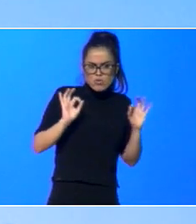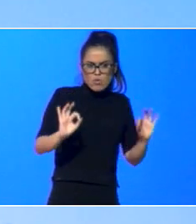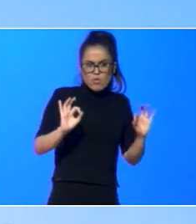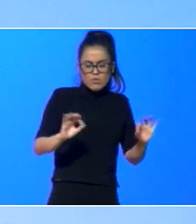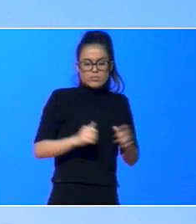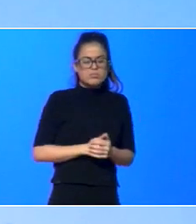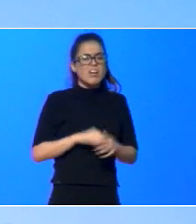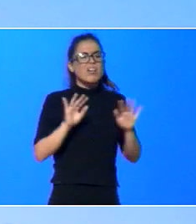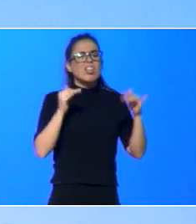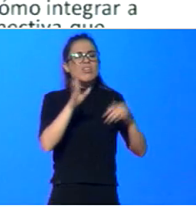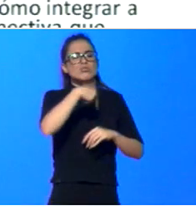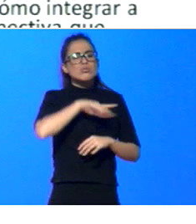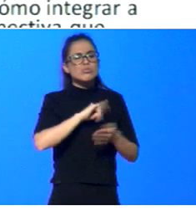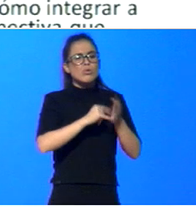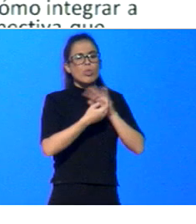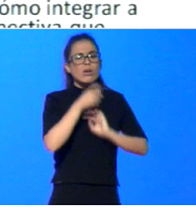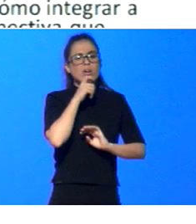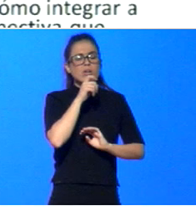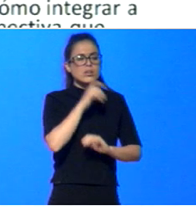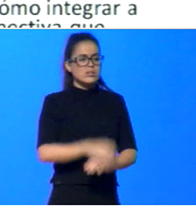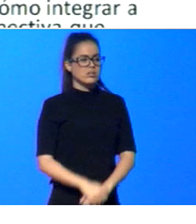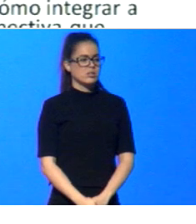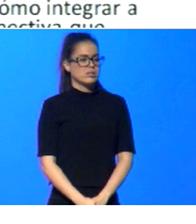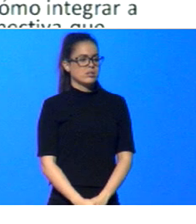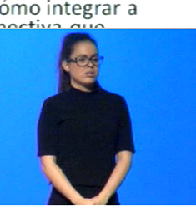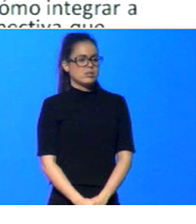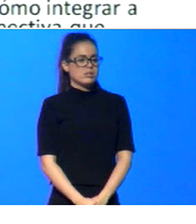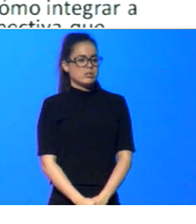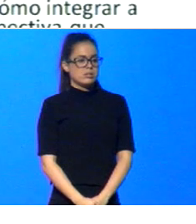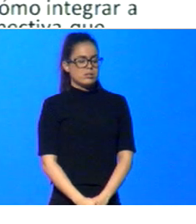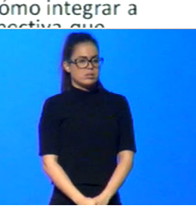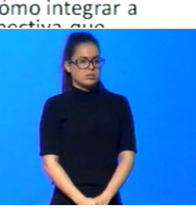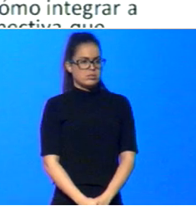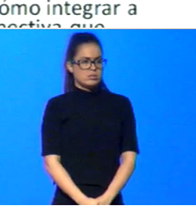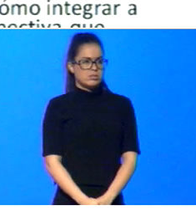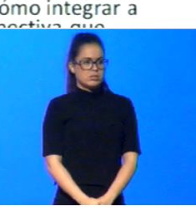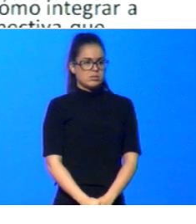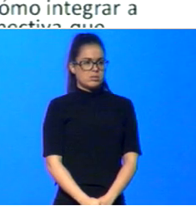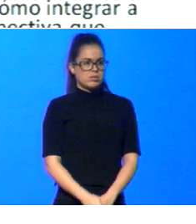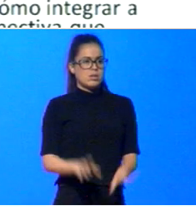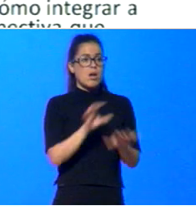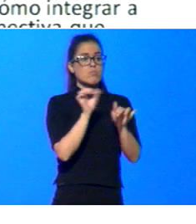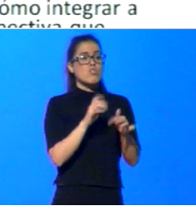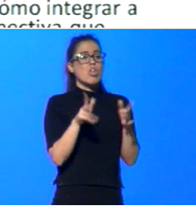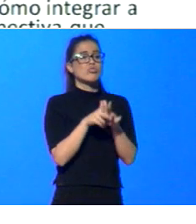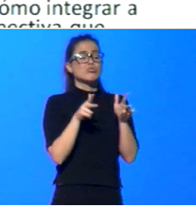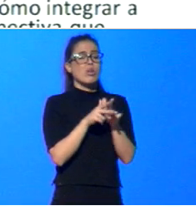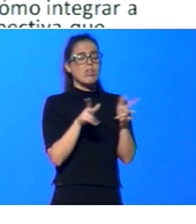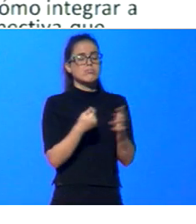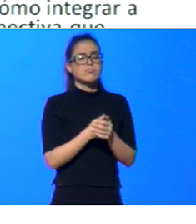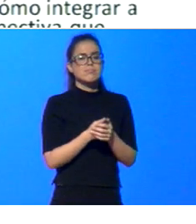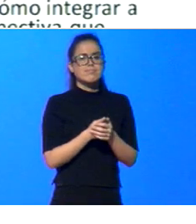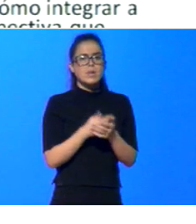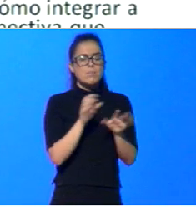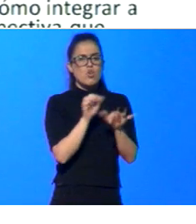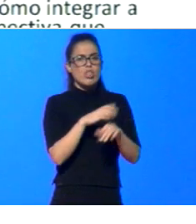no cómo podríamos yo creo hacer que el modelo social que superar el modelo médico Pues